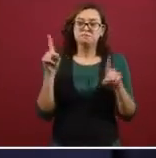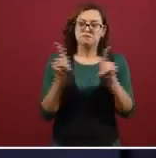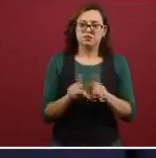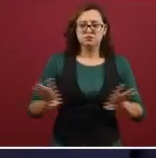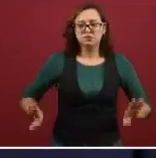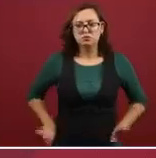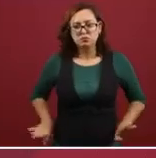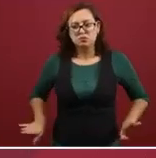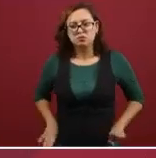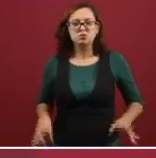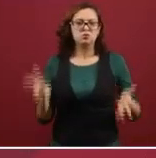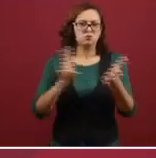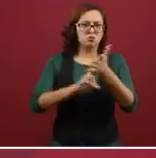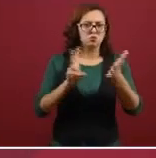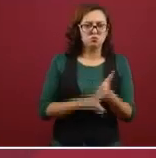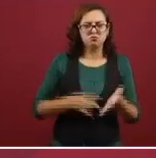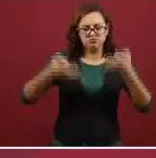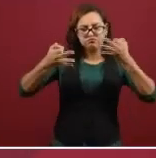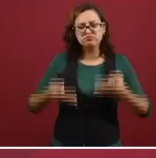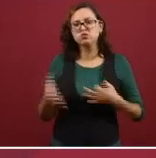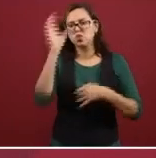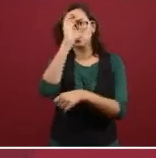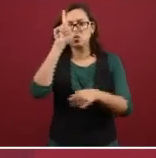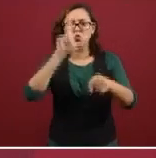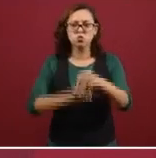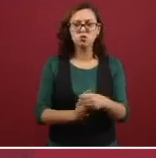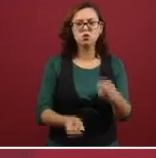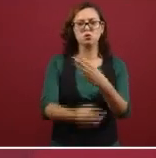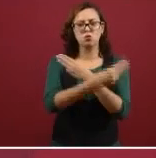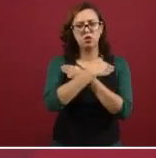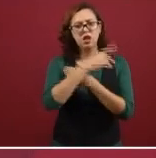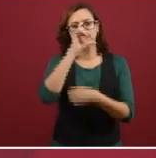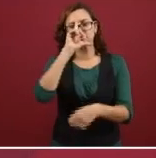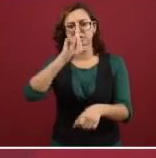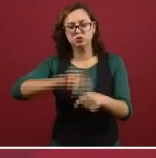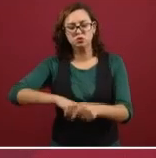valores culturales, morales, espirituales.